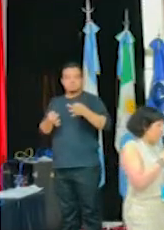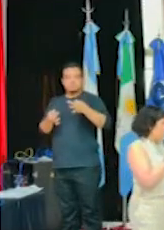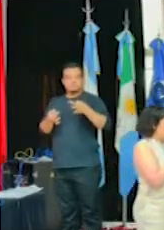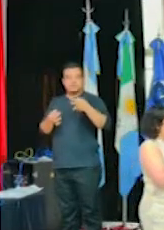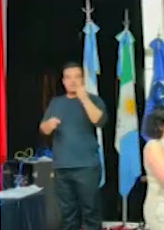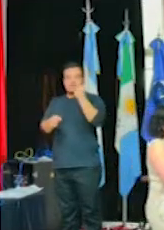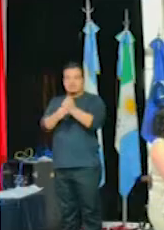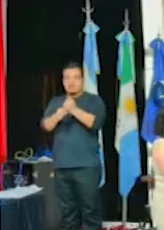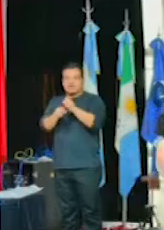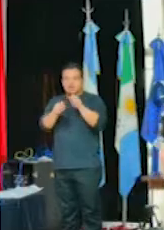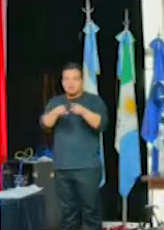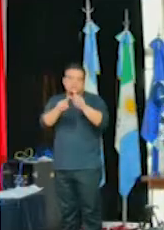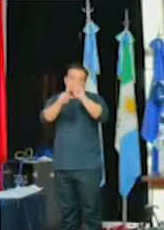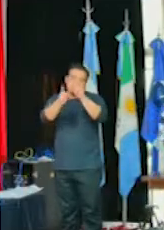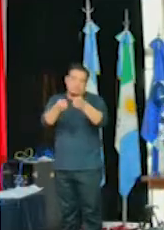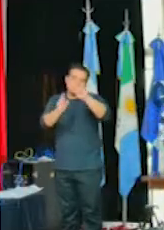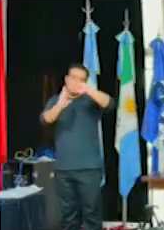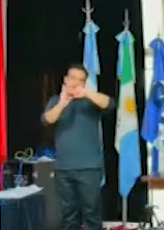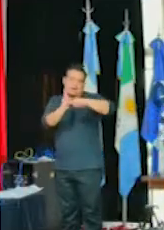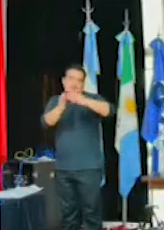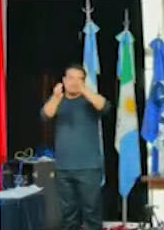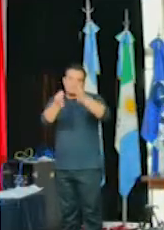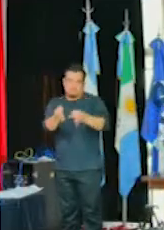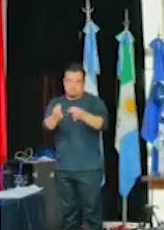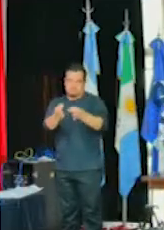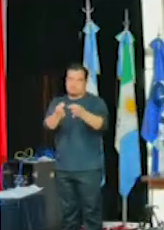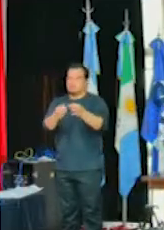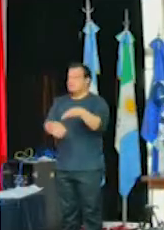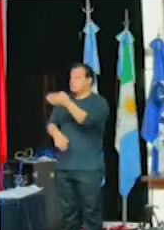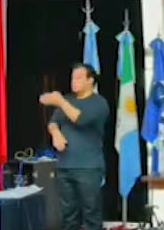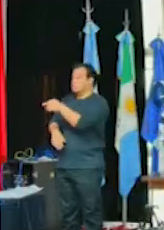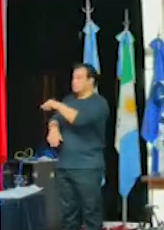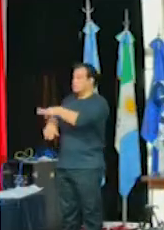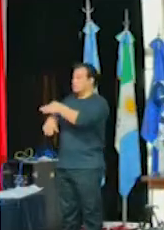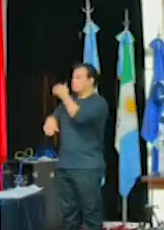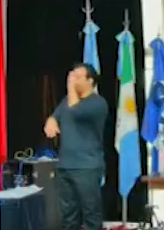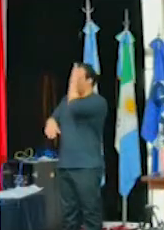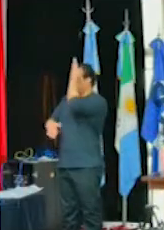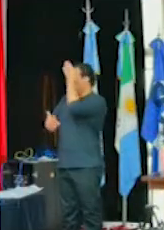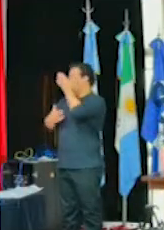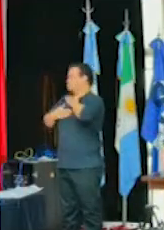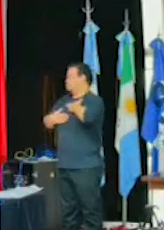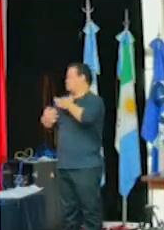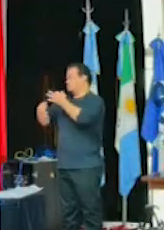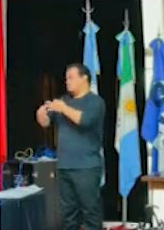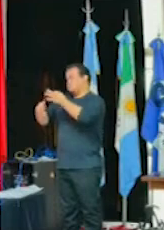trabajo ideales y con pacientes también sumamente en buen estado, digamos,